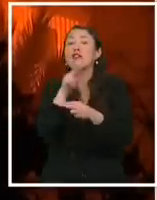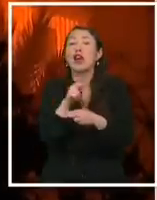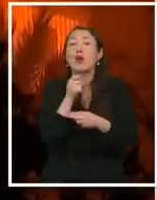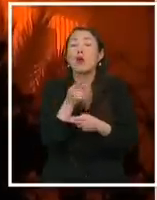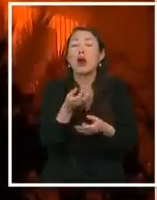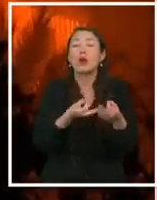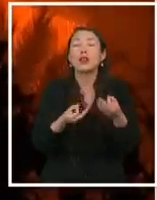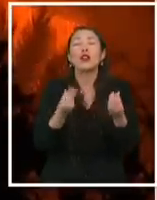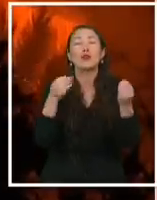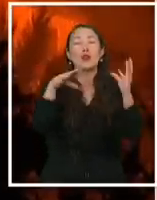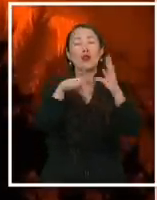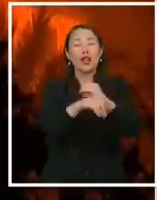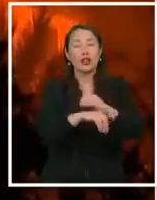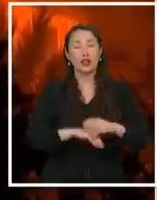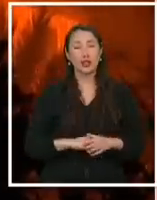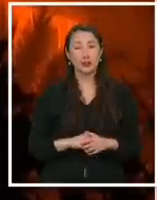noches.